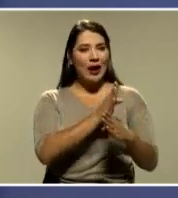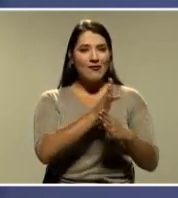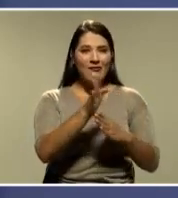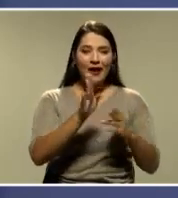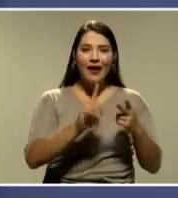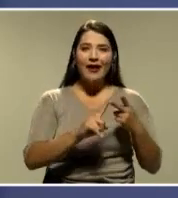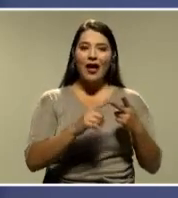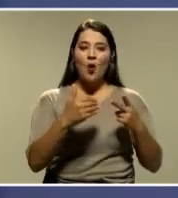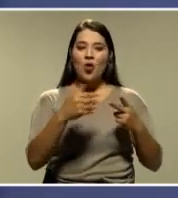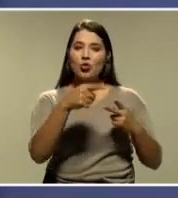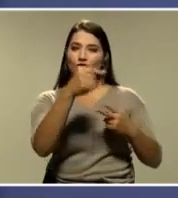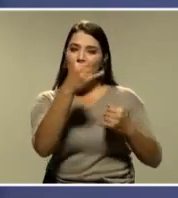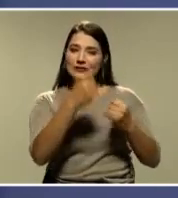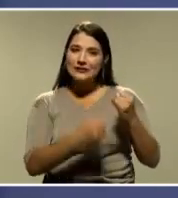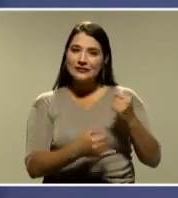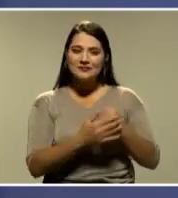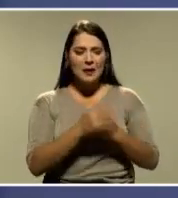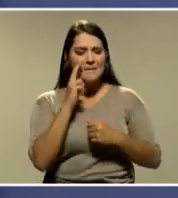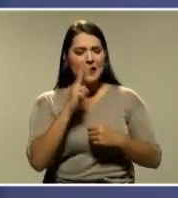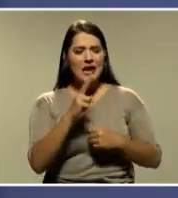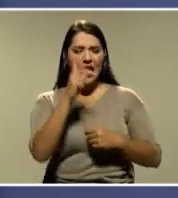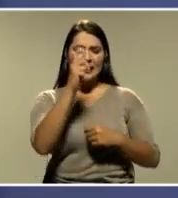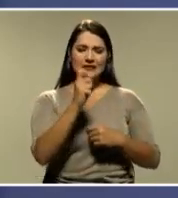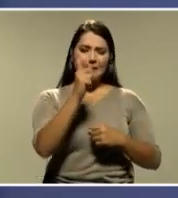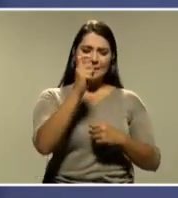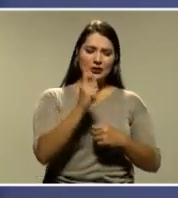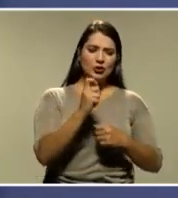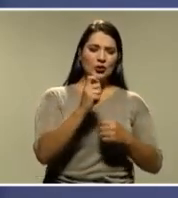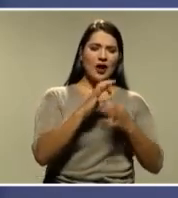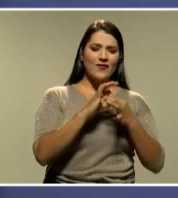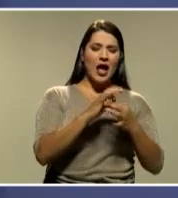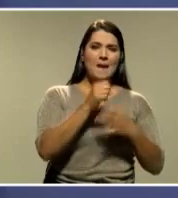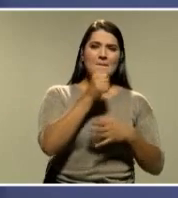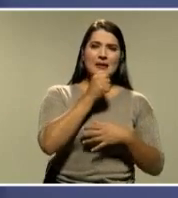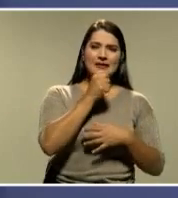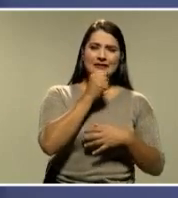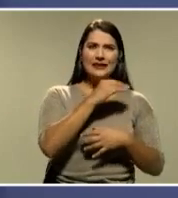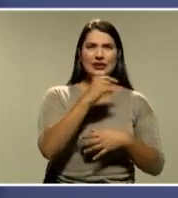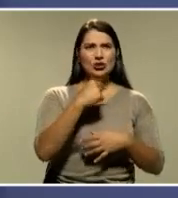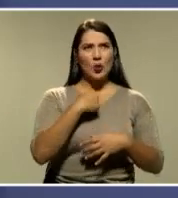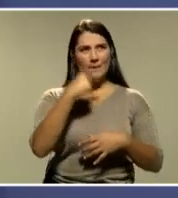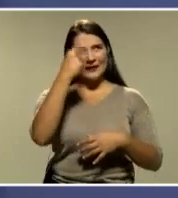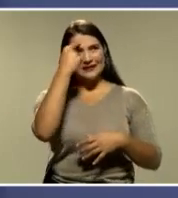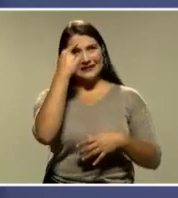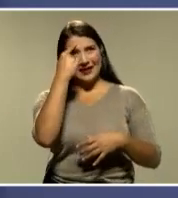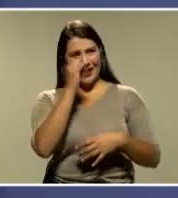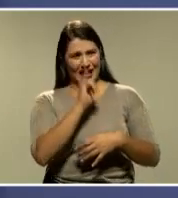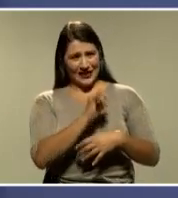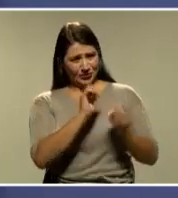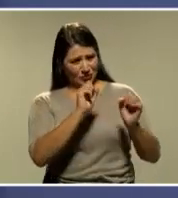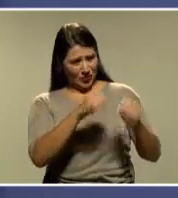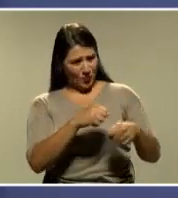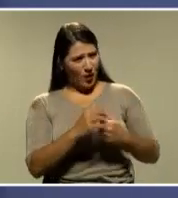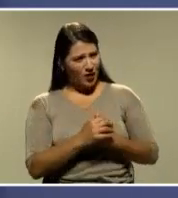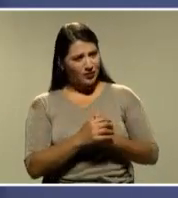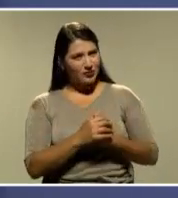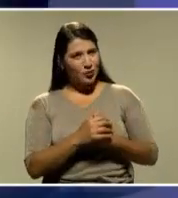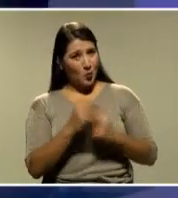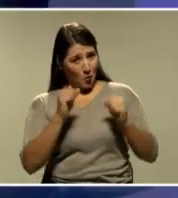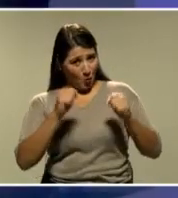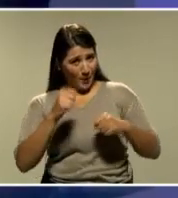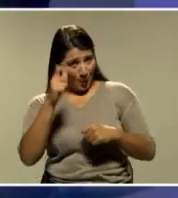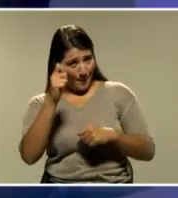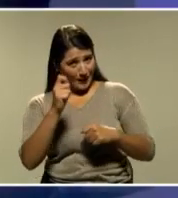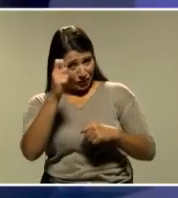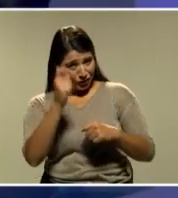y veía que se hablaba de que se pensionaba del periodismo, y pensaba, si eso es posible, ¿uno se pensiona del periodismo?